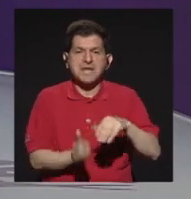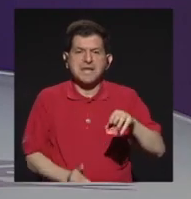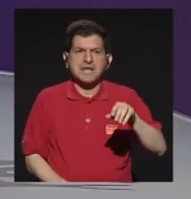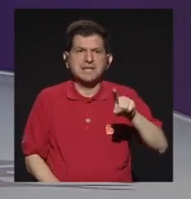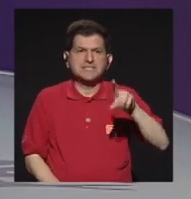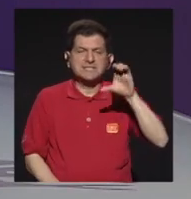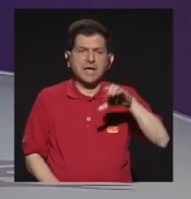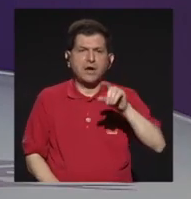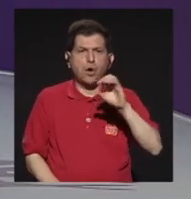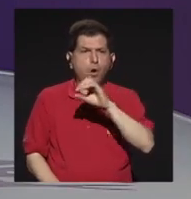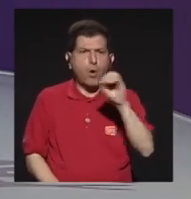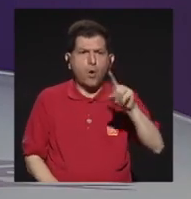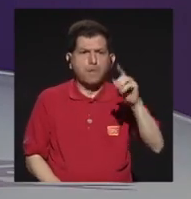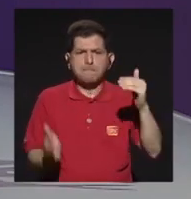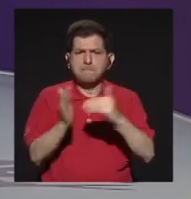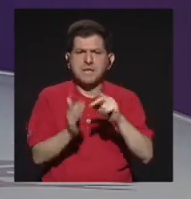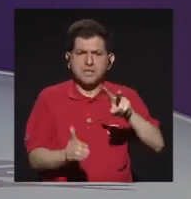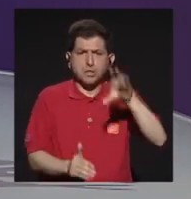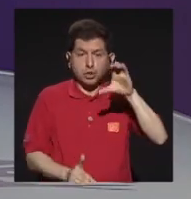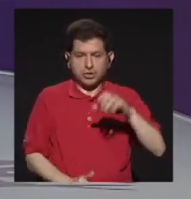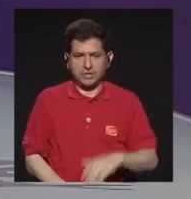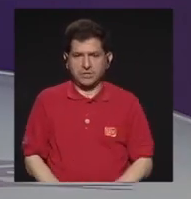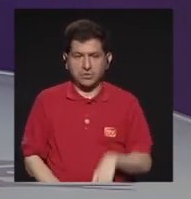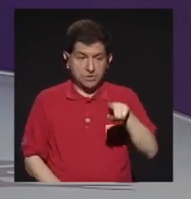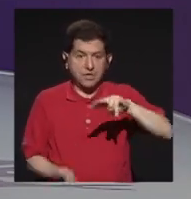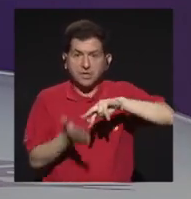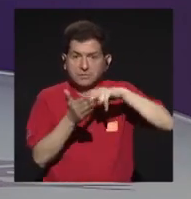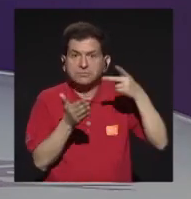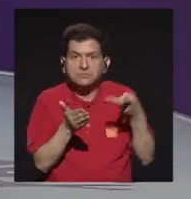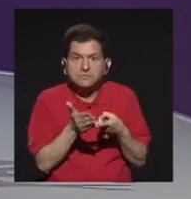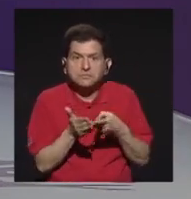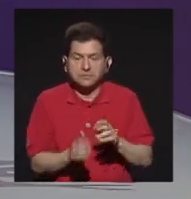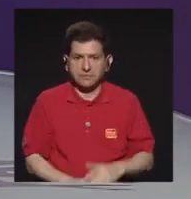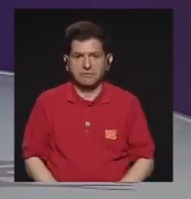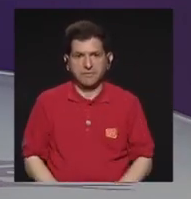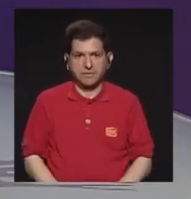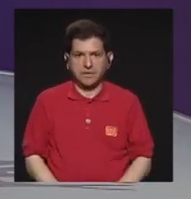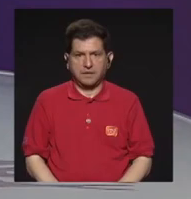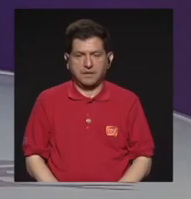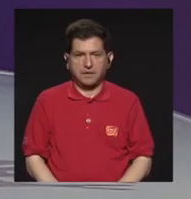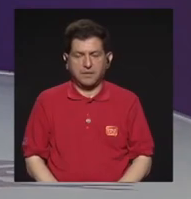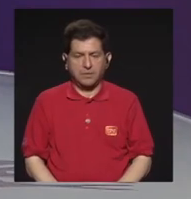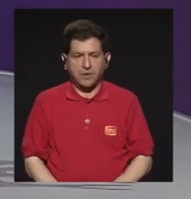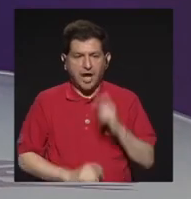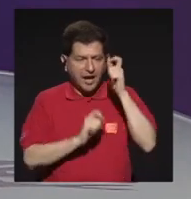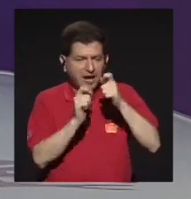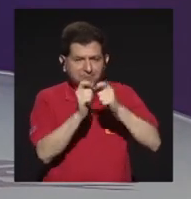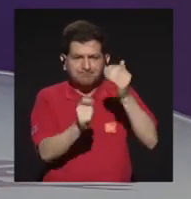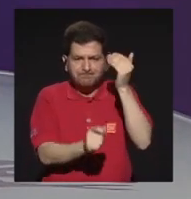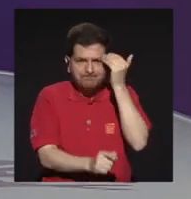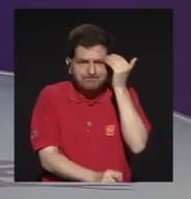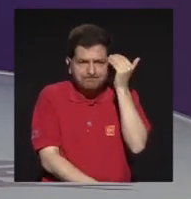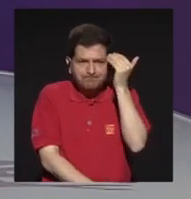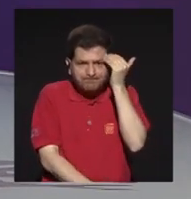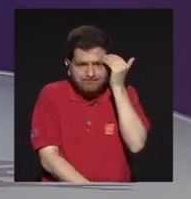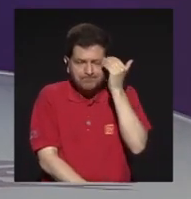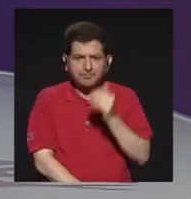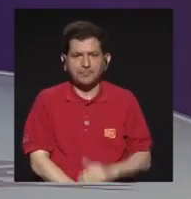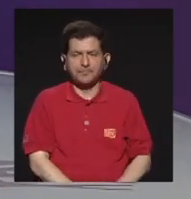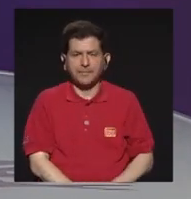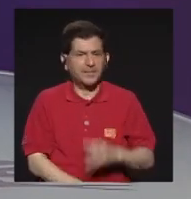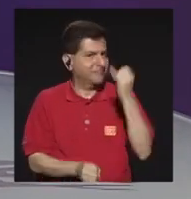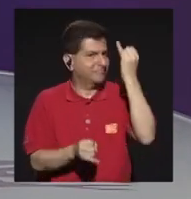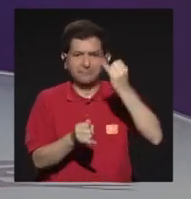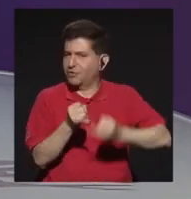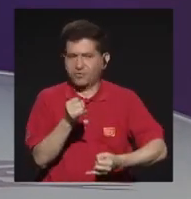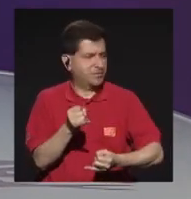más entonces eso eso te da un grado d de certeza de que esto no ha